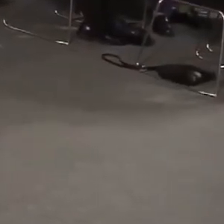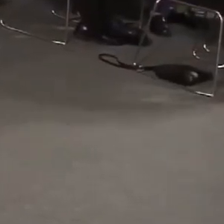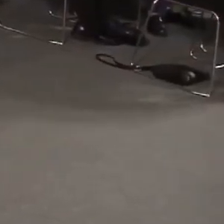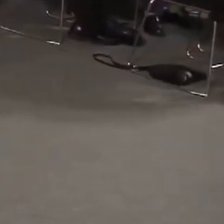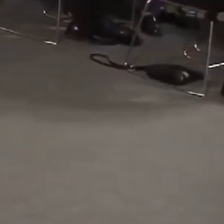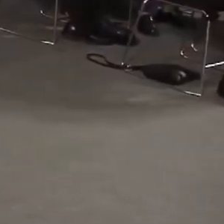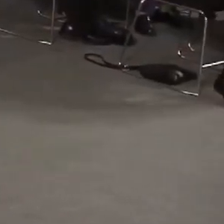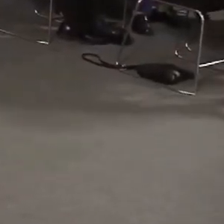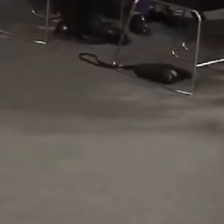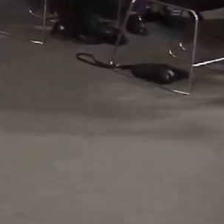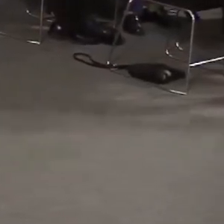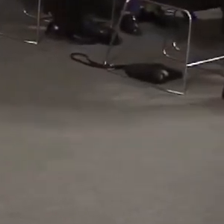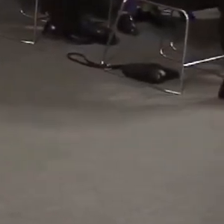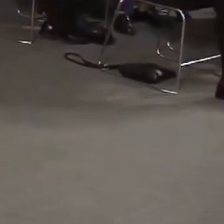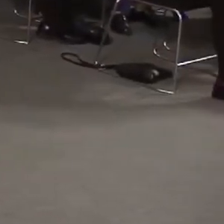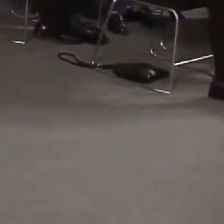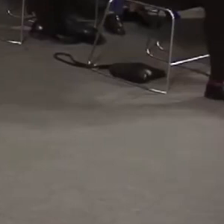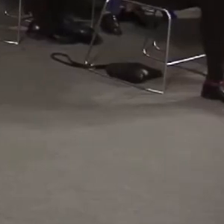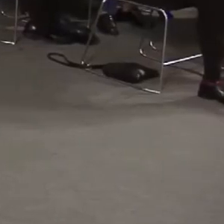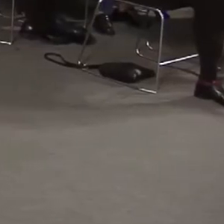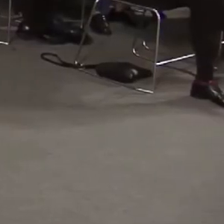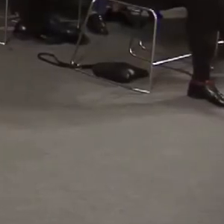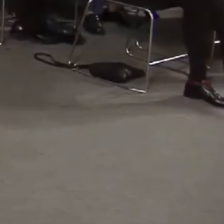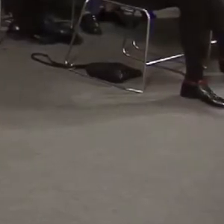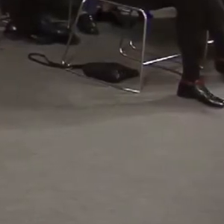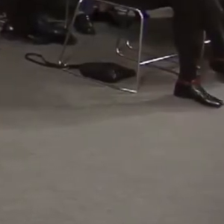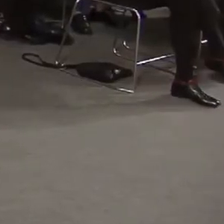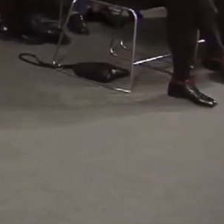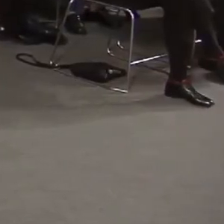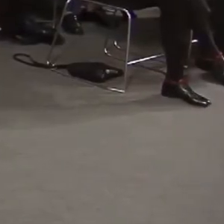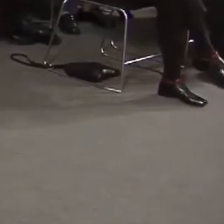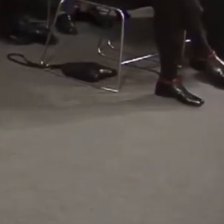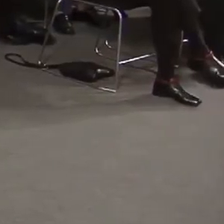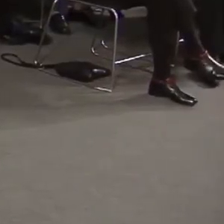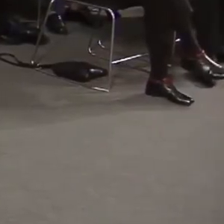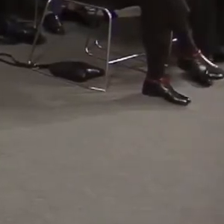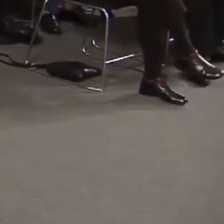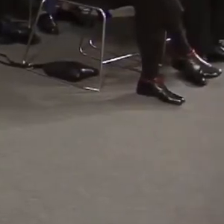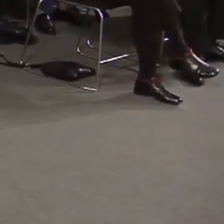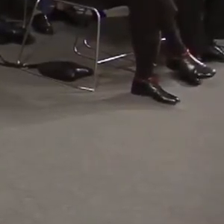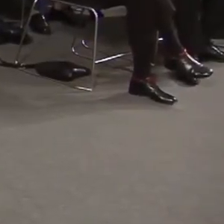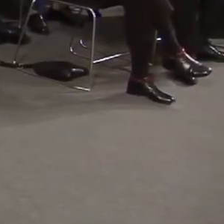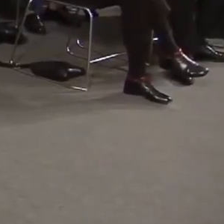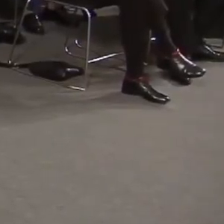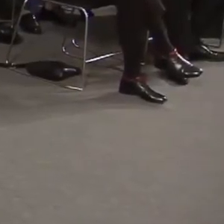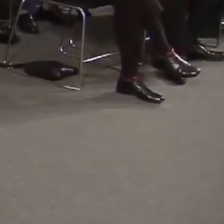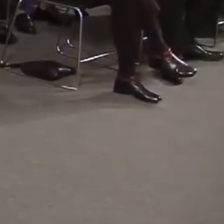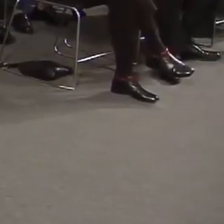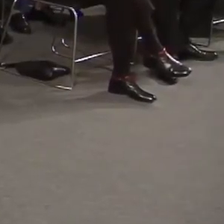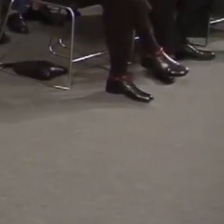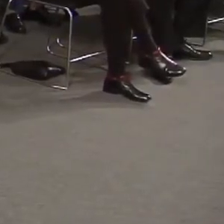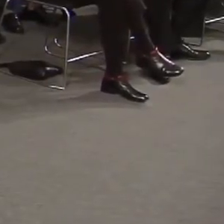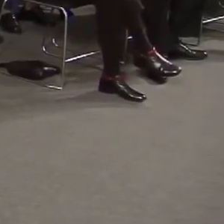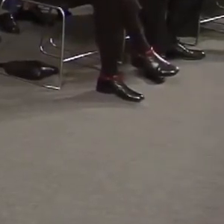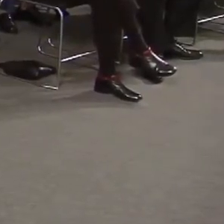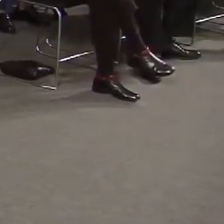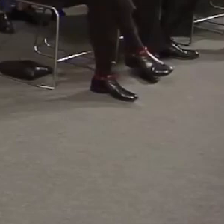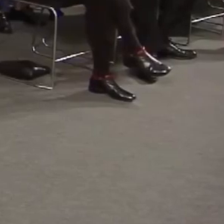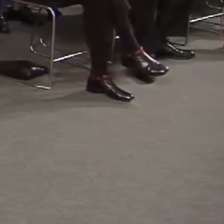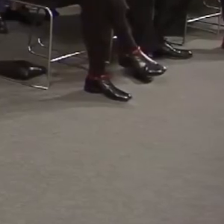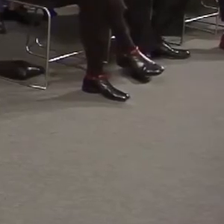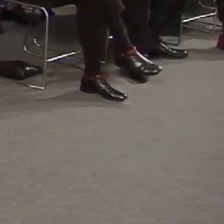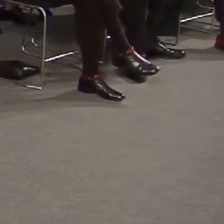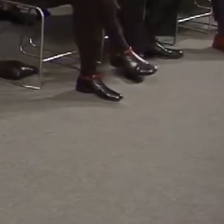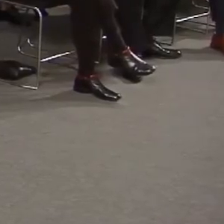De esta manera concluye la conmemoración del 80 aniversario del Instituto Mexicano del Seguro Social. Continuamos con